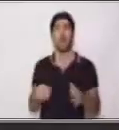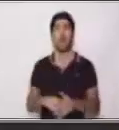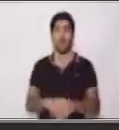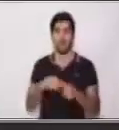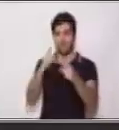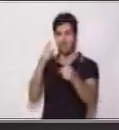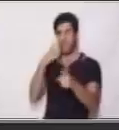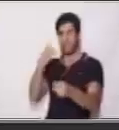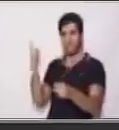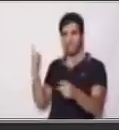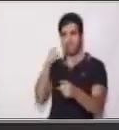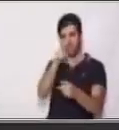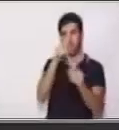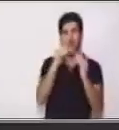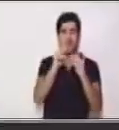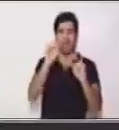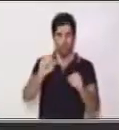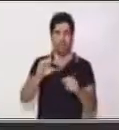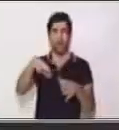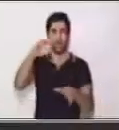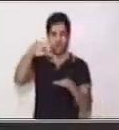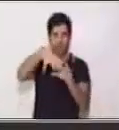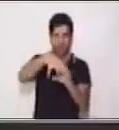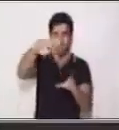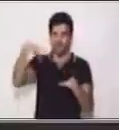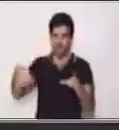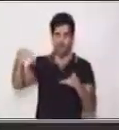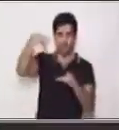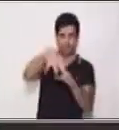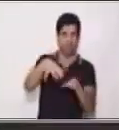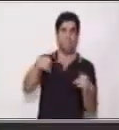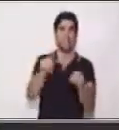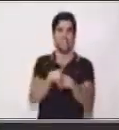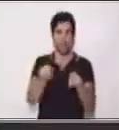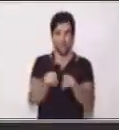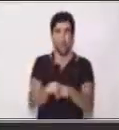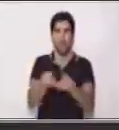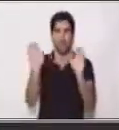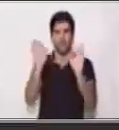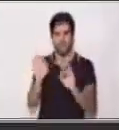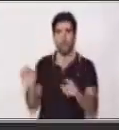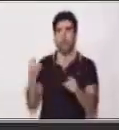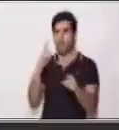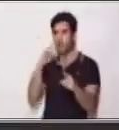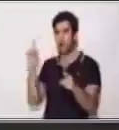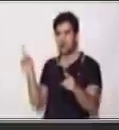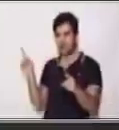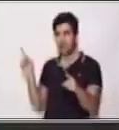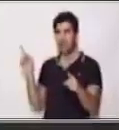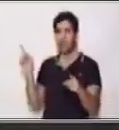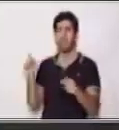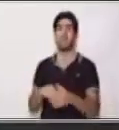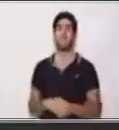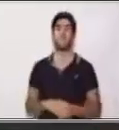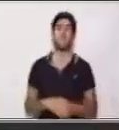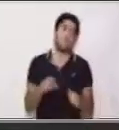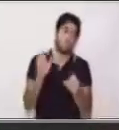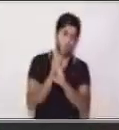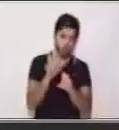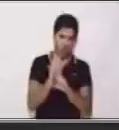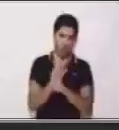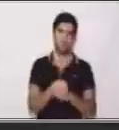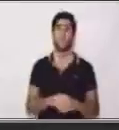podemos encontrar en casa diferentes elementos que tienen estas formas. Por